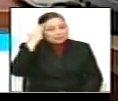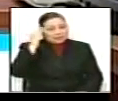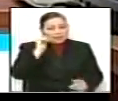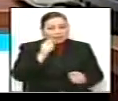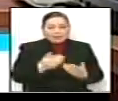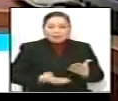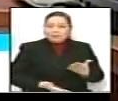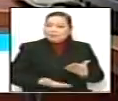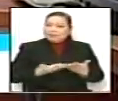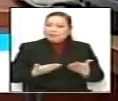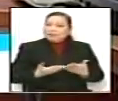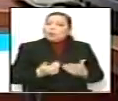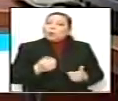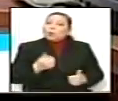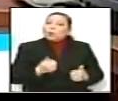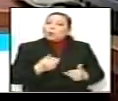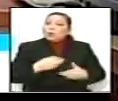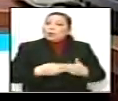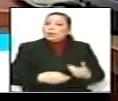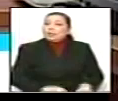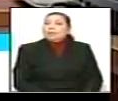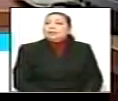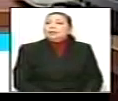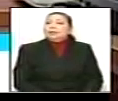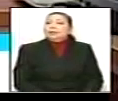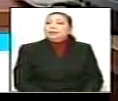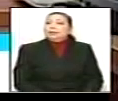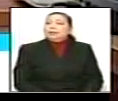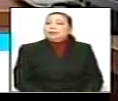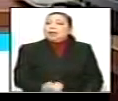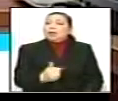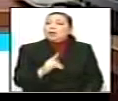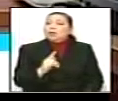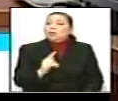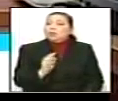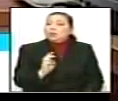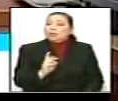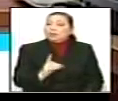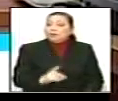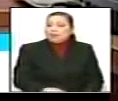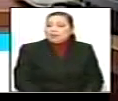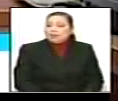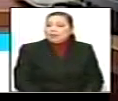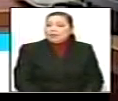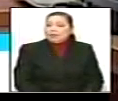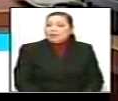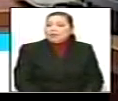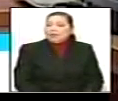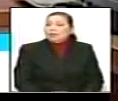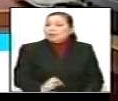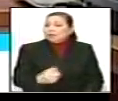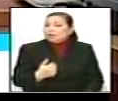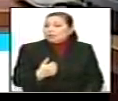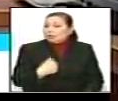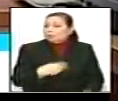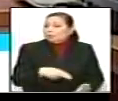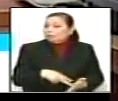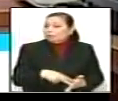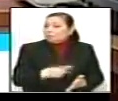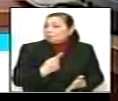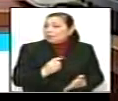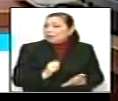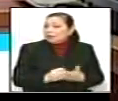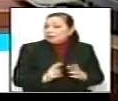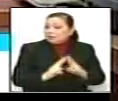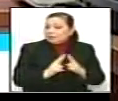dio las facilidades, cuál es el producto que le ha cursado a Autodema a partir de estos hallazgos, si los tiene notificados o no, para